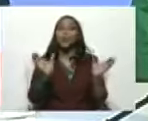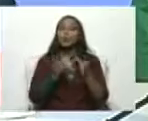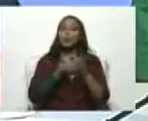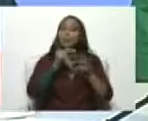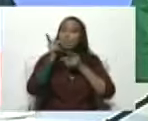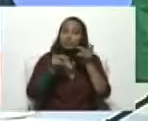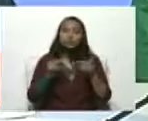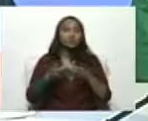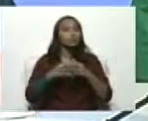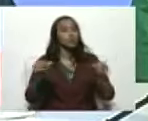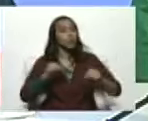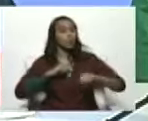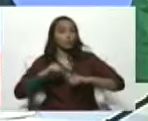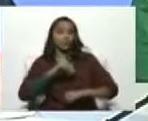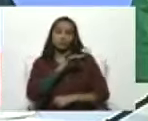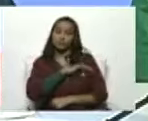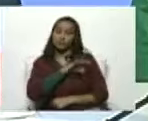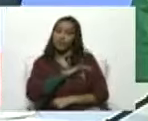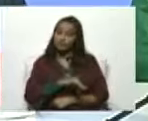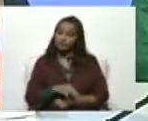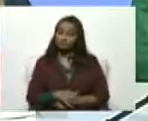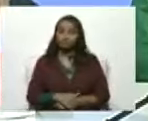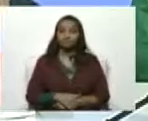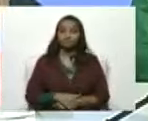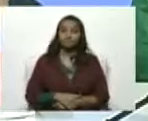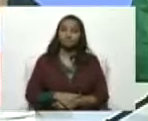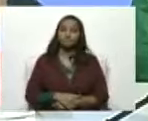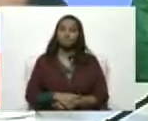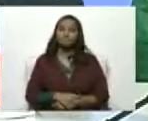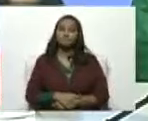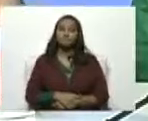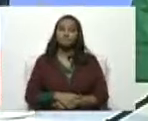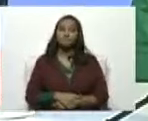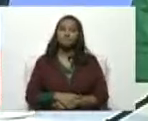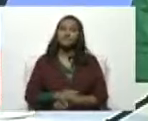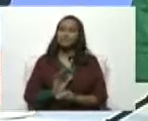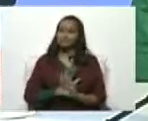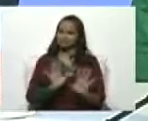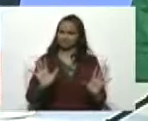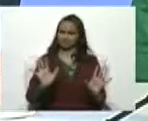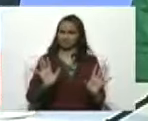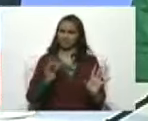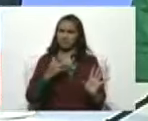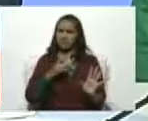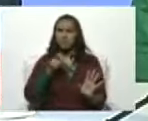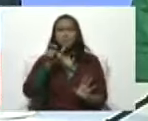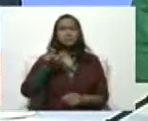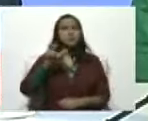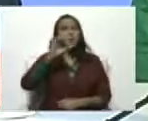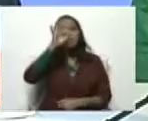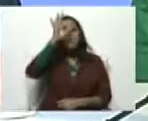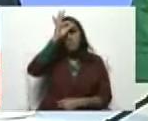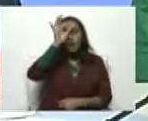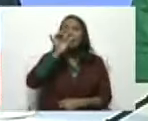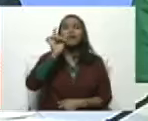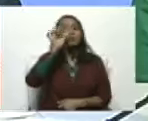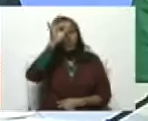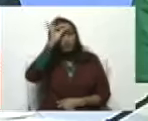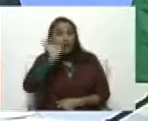movimientos sociales. Que nadie ande por la propia. El que no sepa,